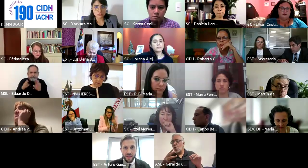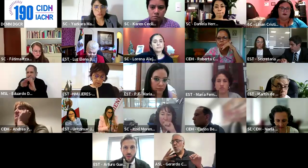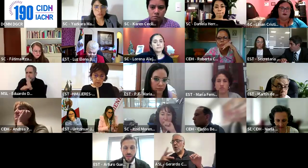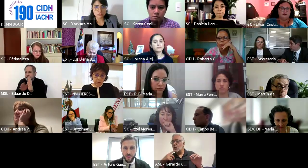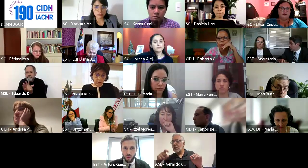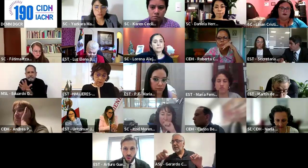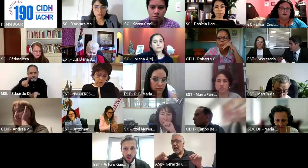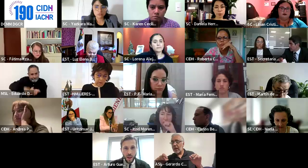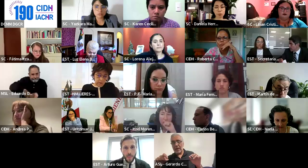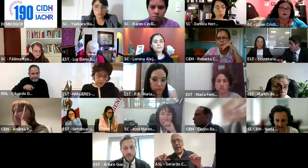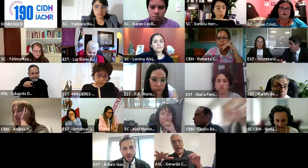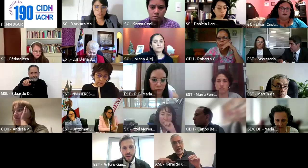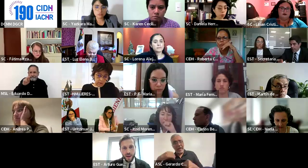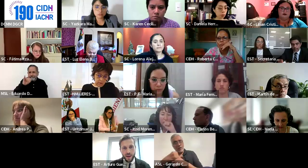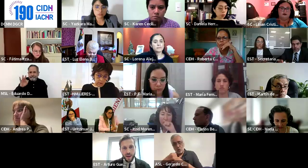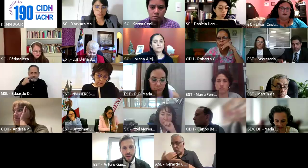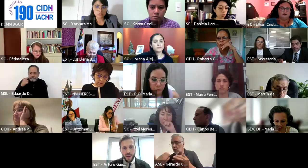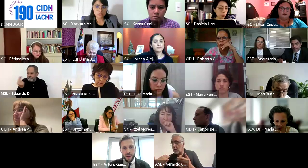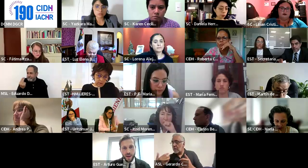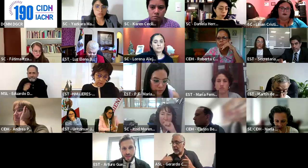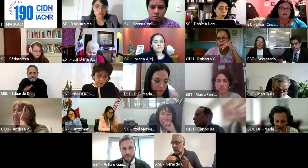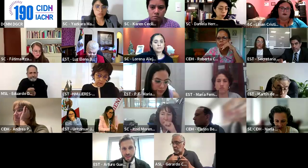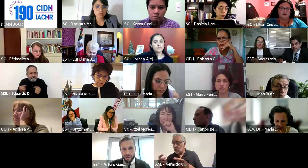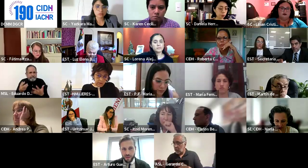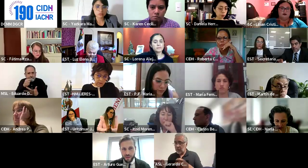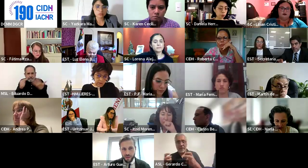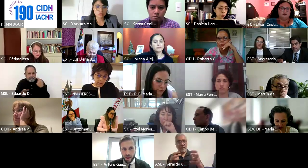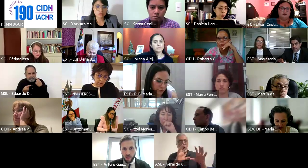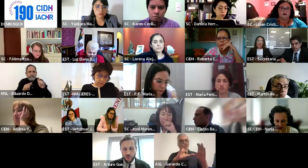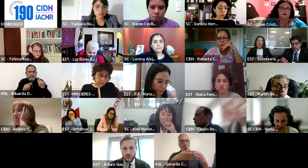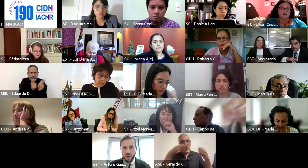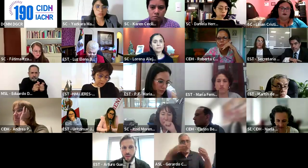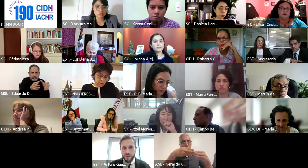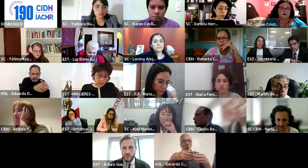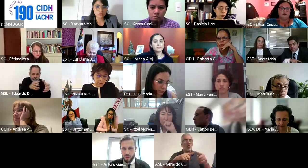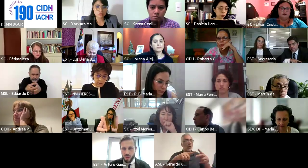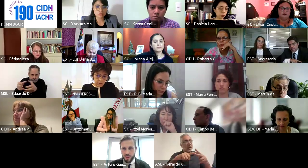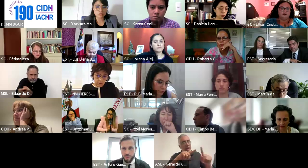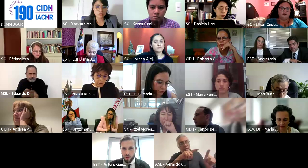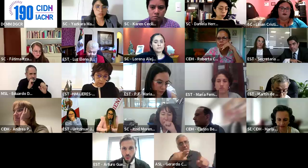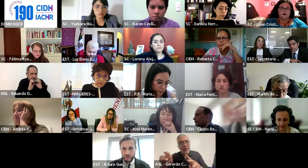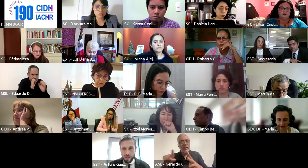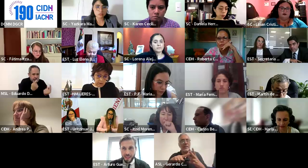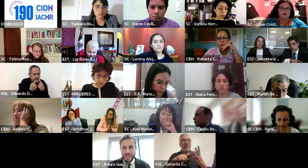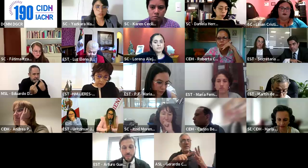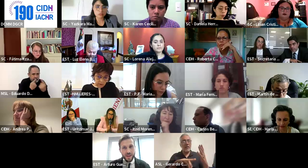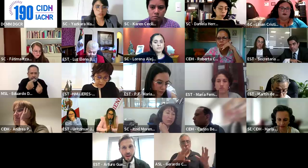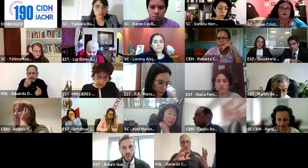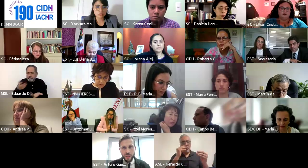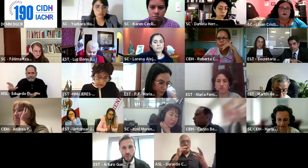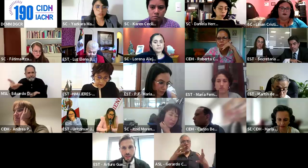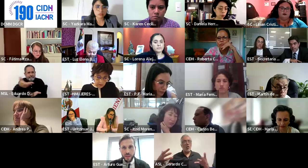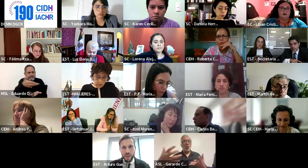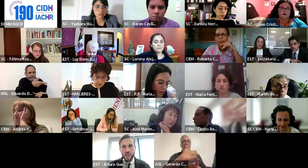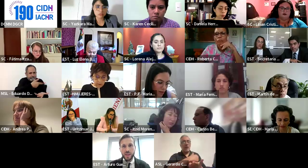necesidades al interior de la institución para hacer también grupos de enfoque, entrevistas y espacios de medición cualitativa y